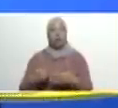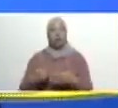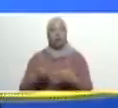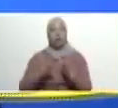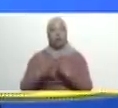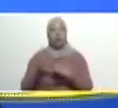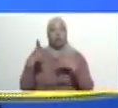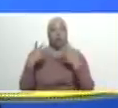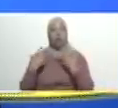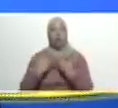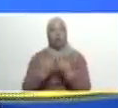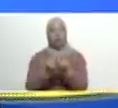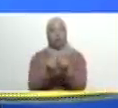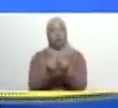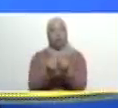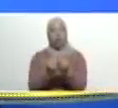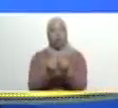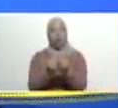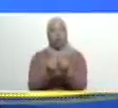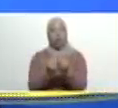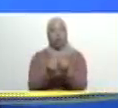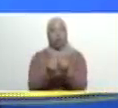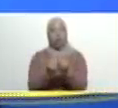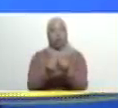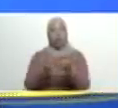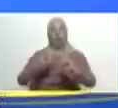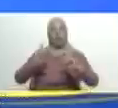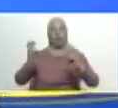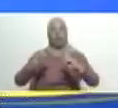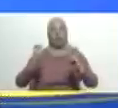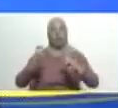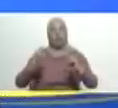un conjunto de temas